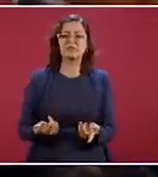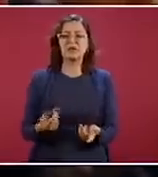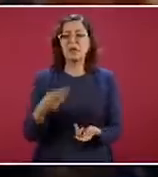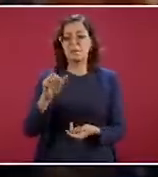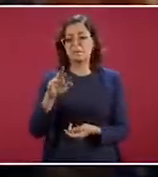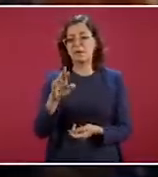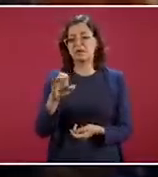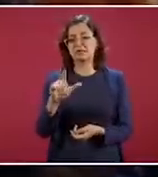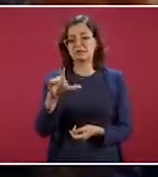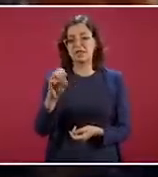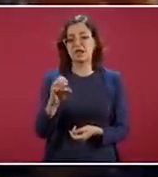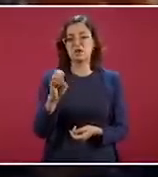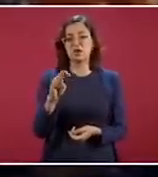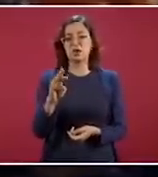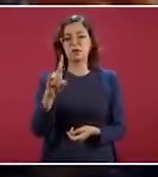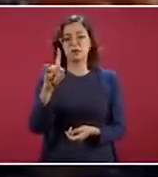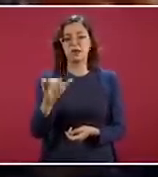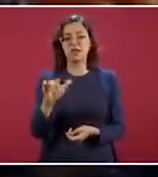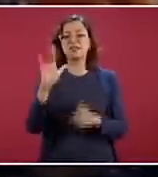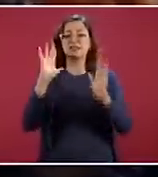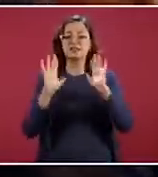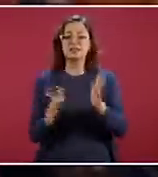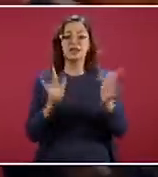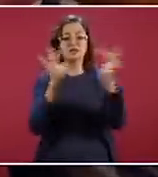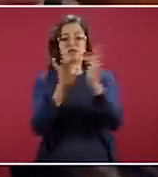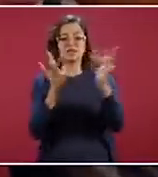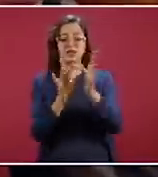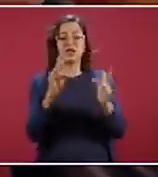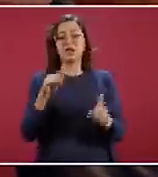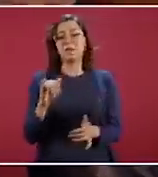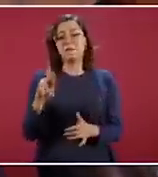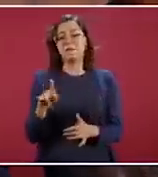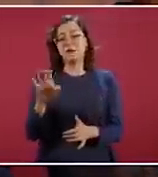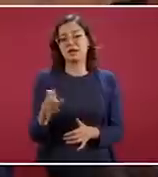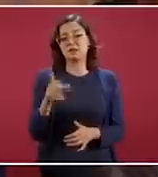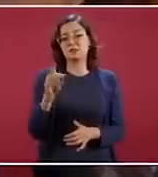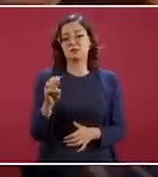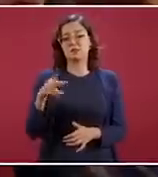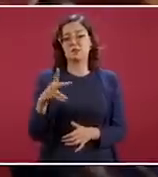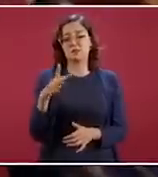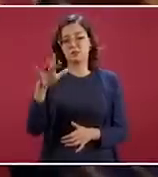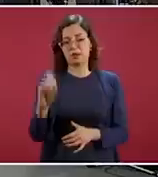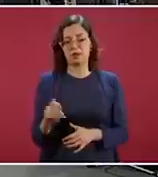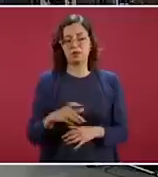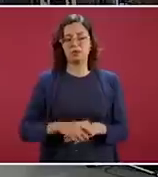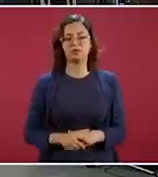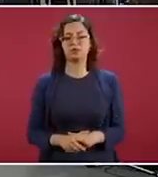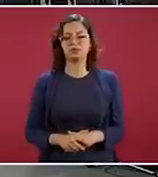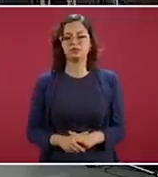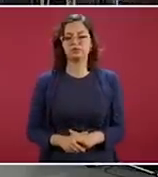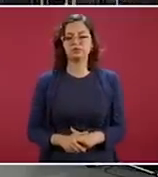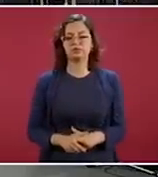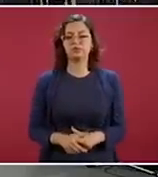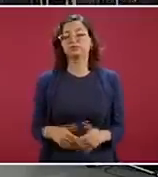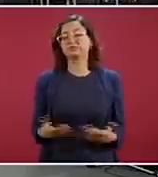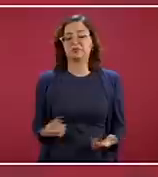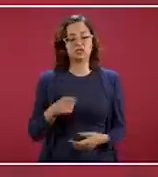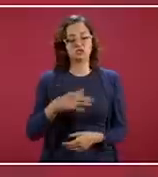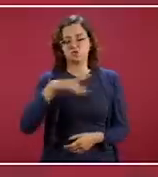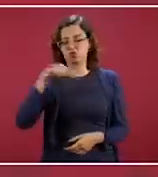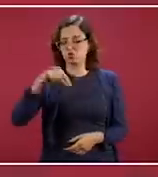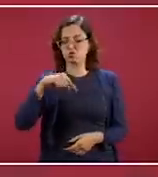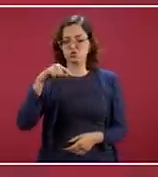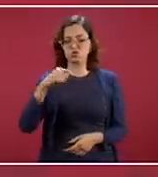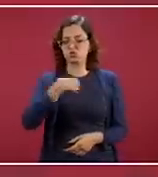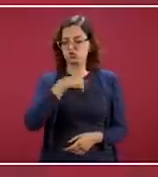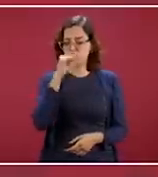Marcelo Ebrard estableció contacto con Mike Pompeo, por lo menos para que lo reciba. Muchas gracias. Eso lo va a contestar Marcelo. ¿Hoy lo